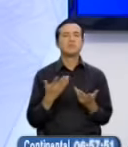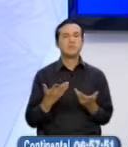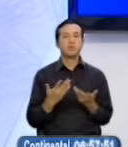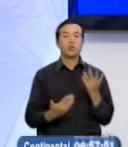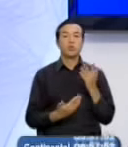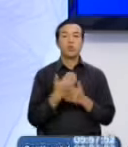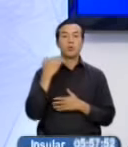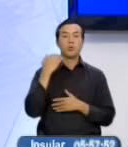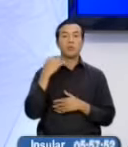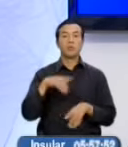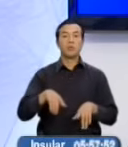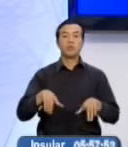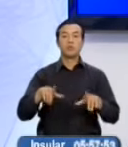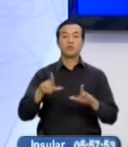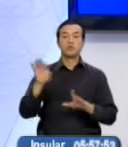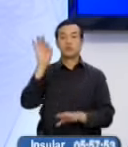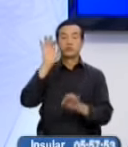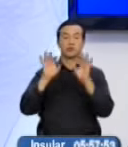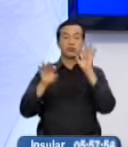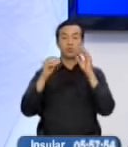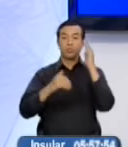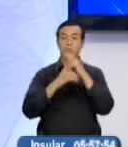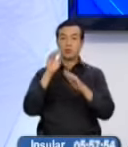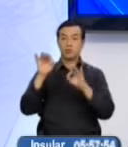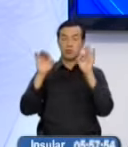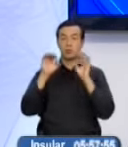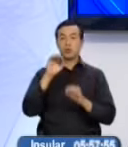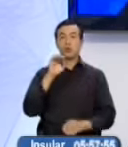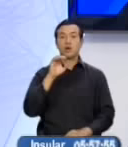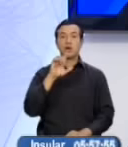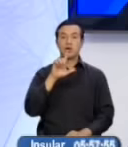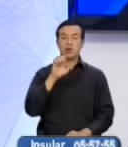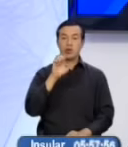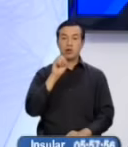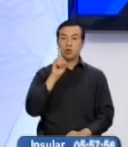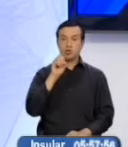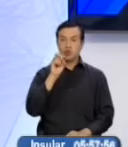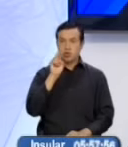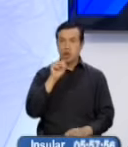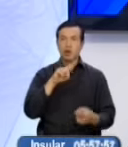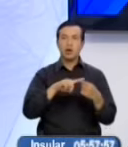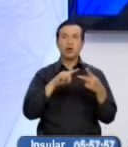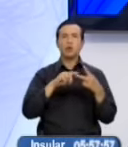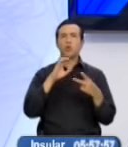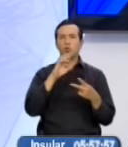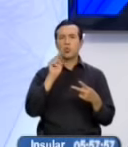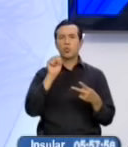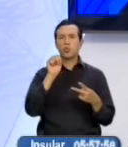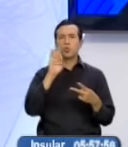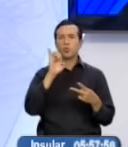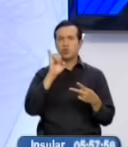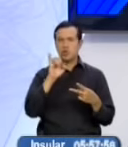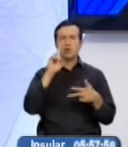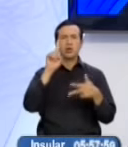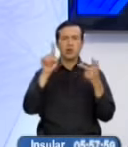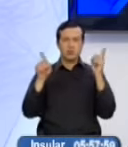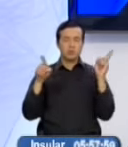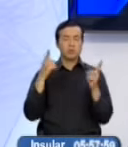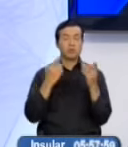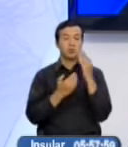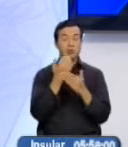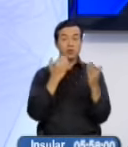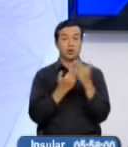nuevos rostros de Ecuador, entre ellos Walter Leodán Chalá, Luis El Cunti Caicedo, entre otros. A continuación, los